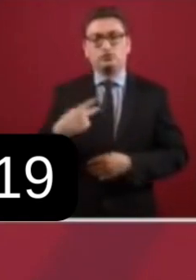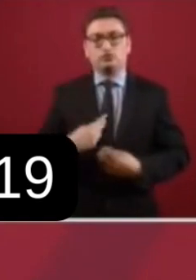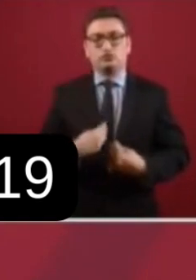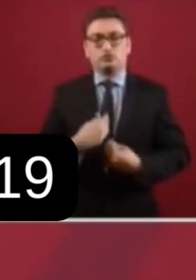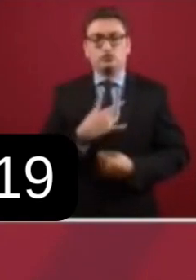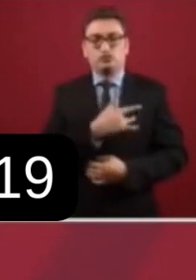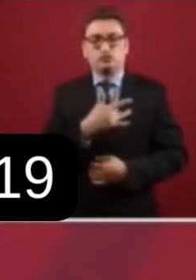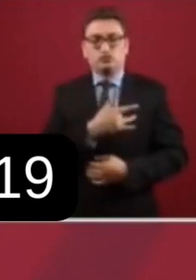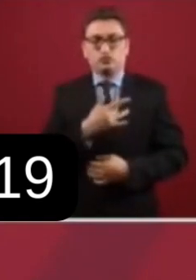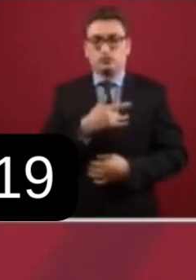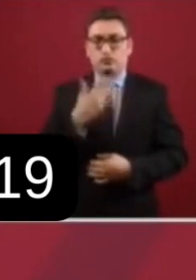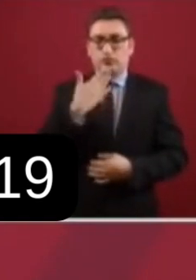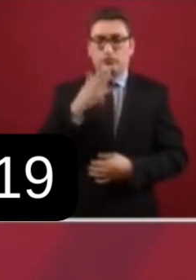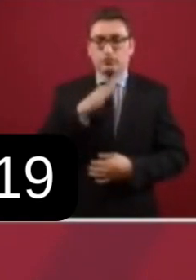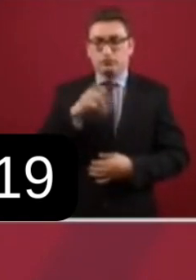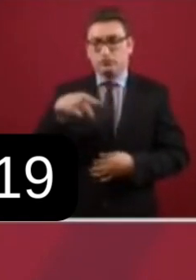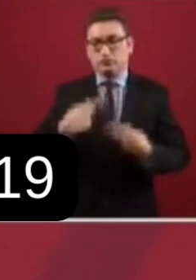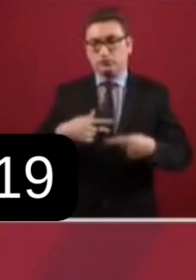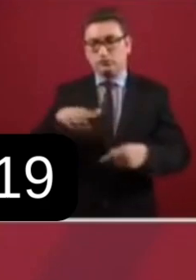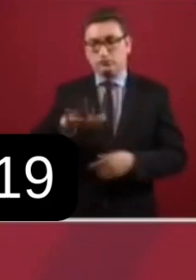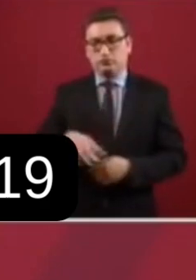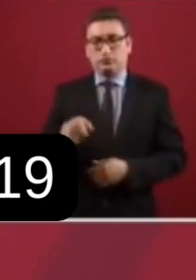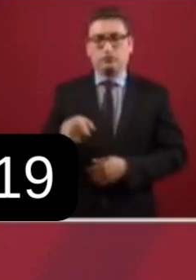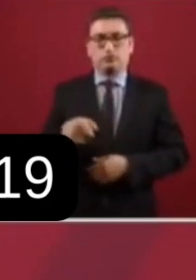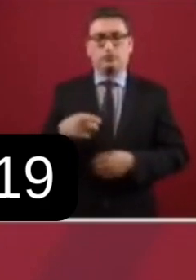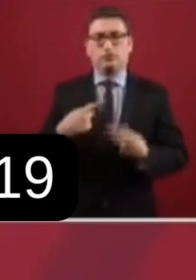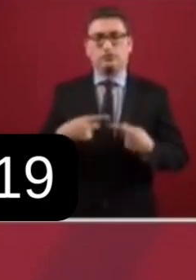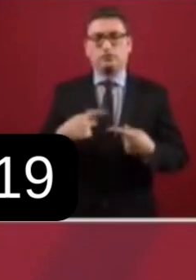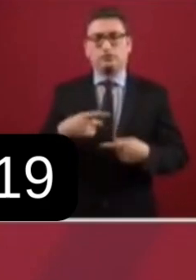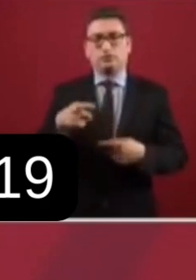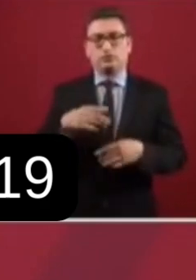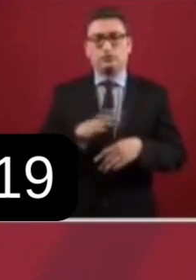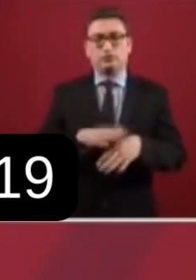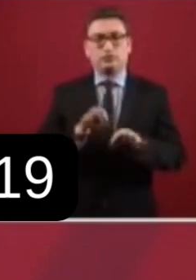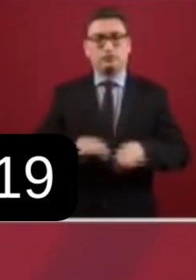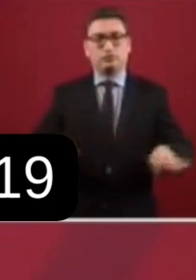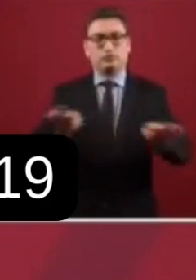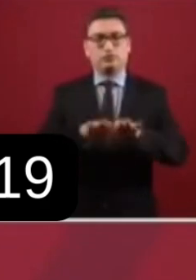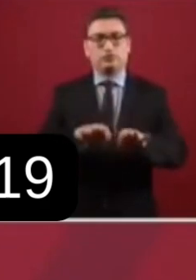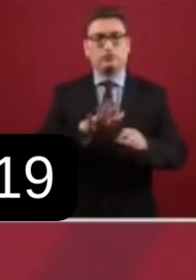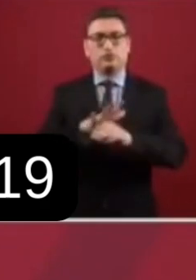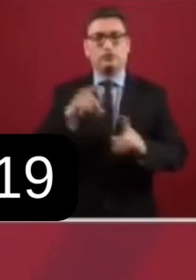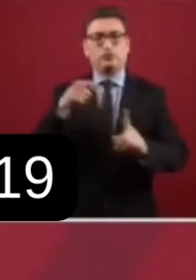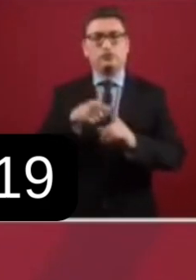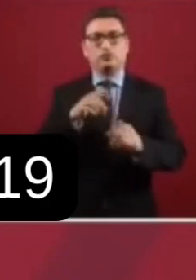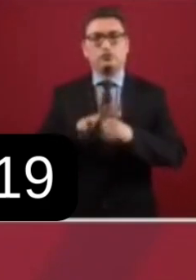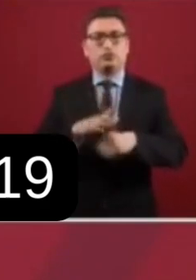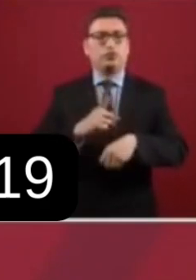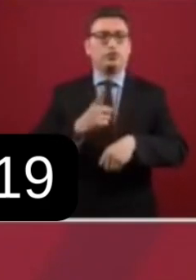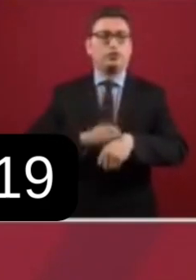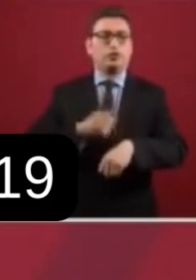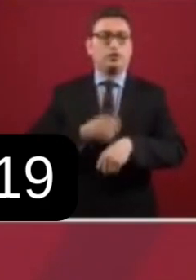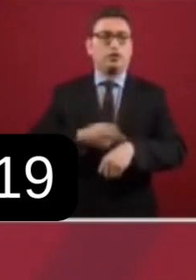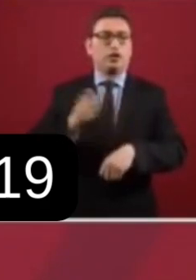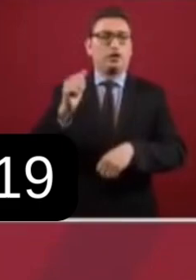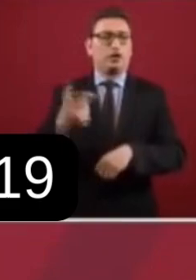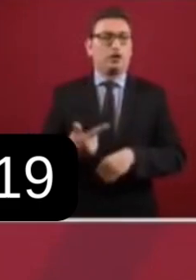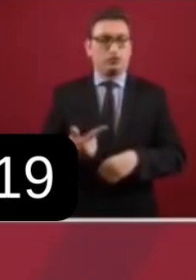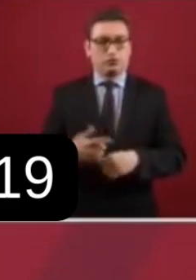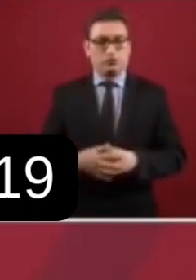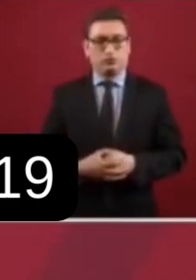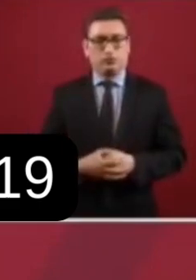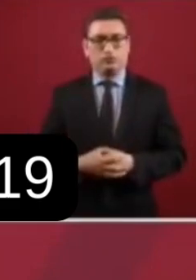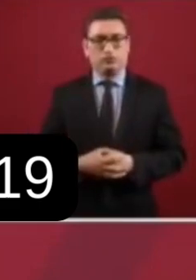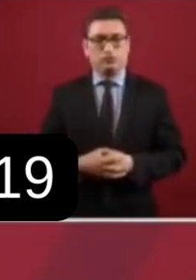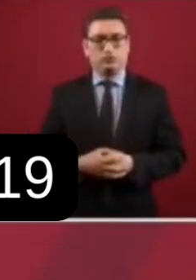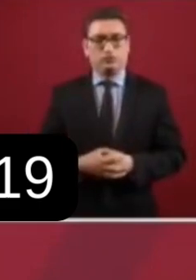al respecto para atacar al INAI y de paso volver a decir que estaba al 100 y que en resumen no tenía por qué